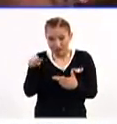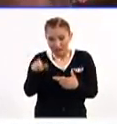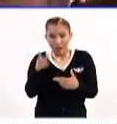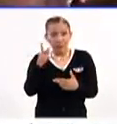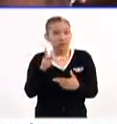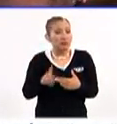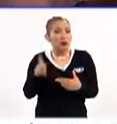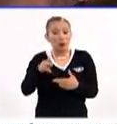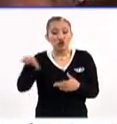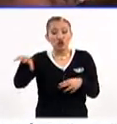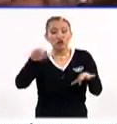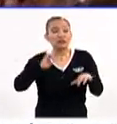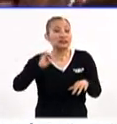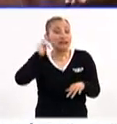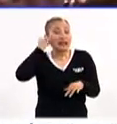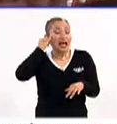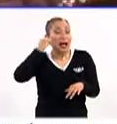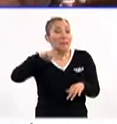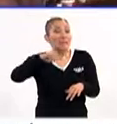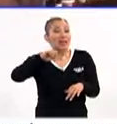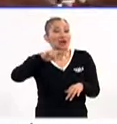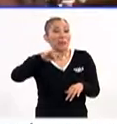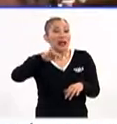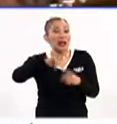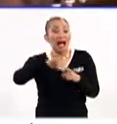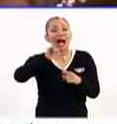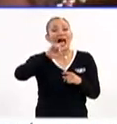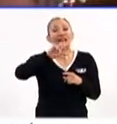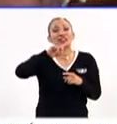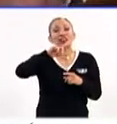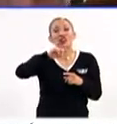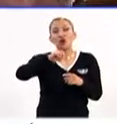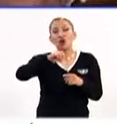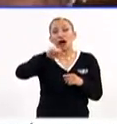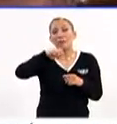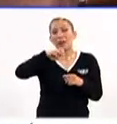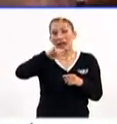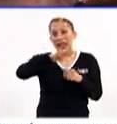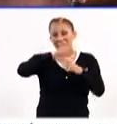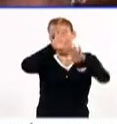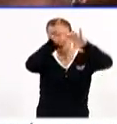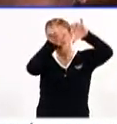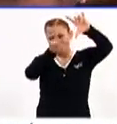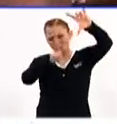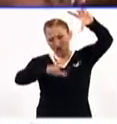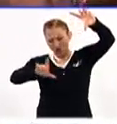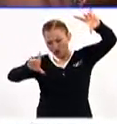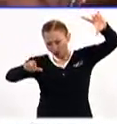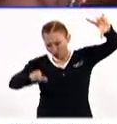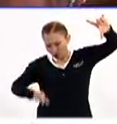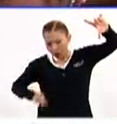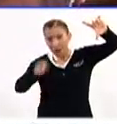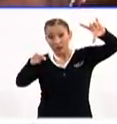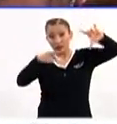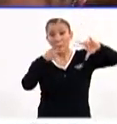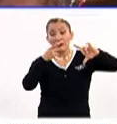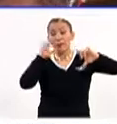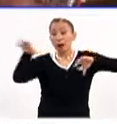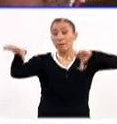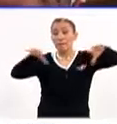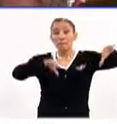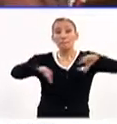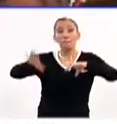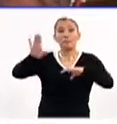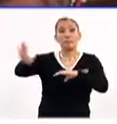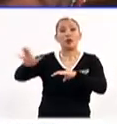lo que llamamos los pueblos indígenas de Mesoamérica y de Aridoamérica y de todas las regiones que conformaban lo que hoy es México, estos pobladores